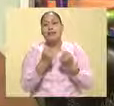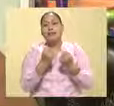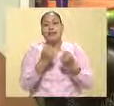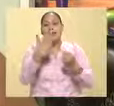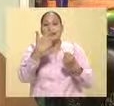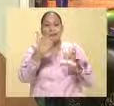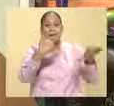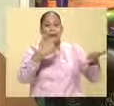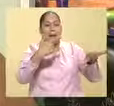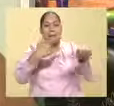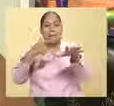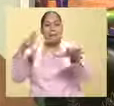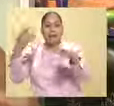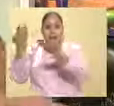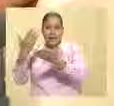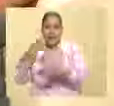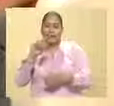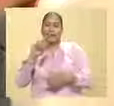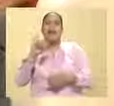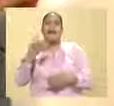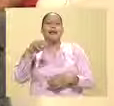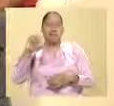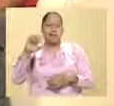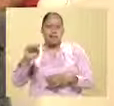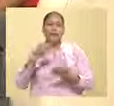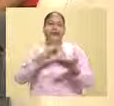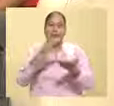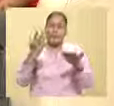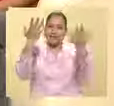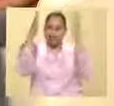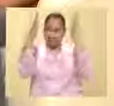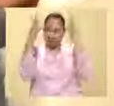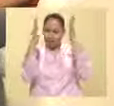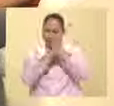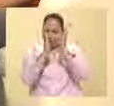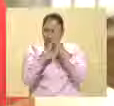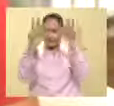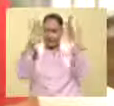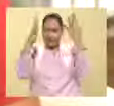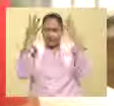siete mares galia moss gracias por estar con nosotros la felicidad